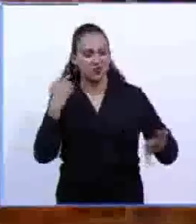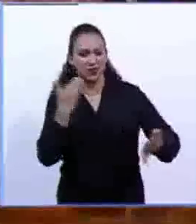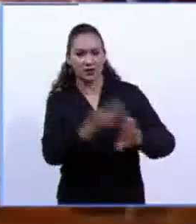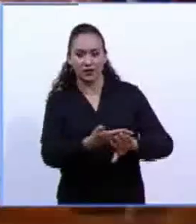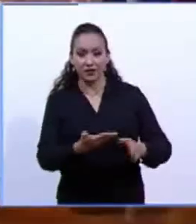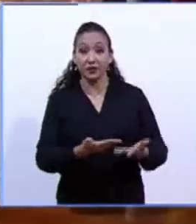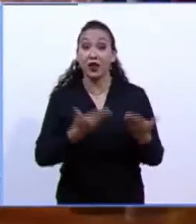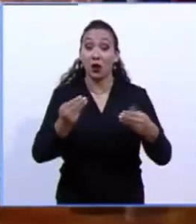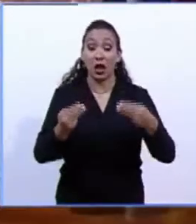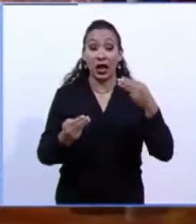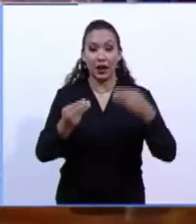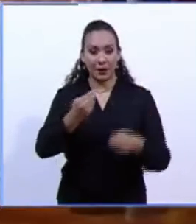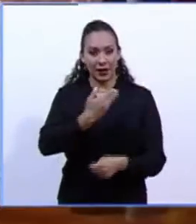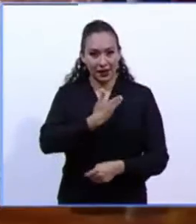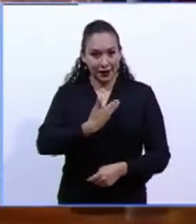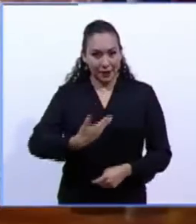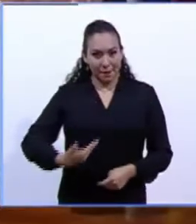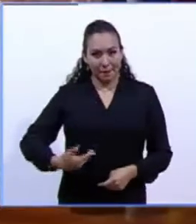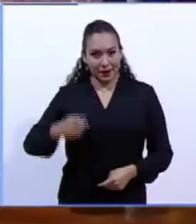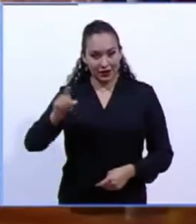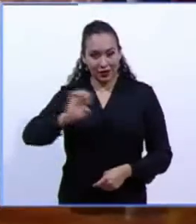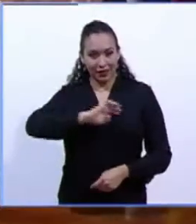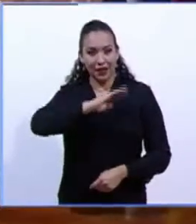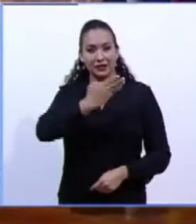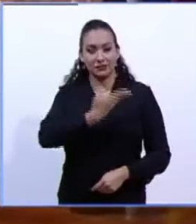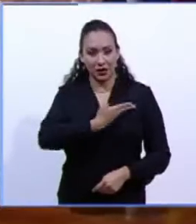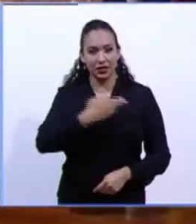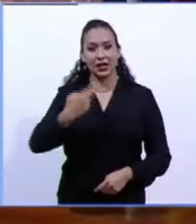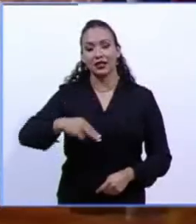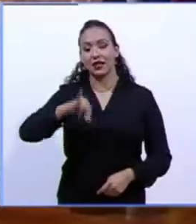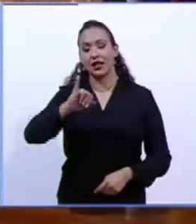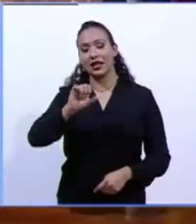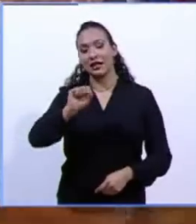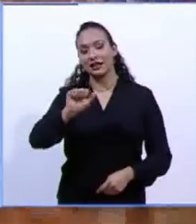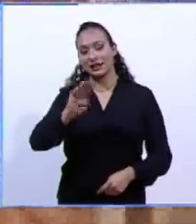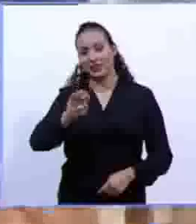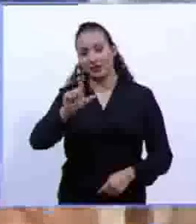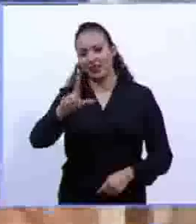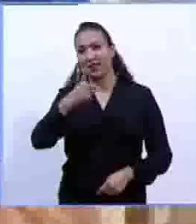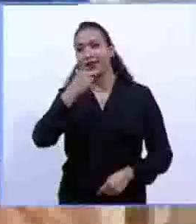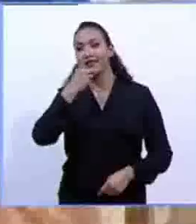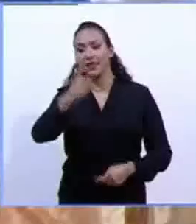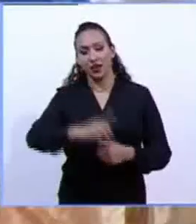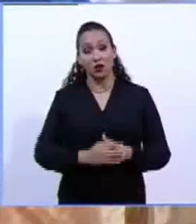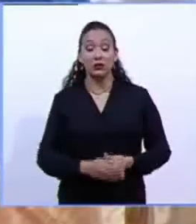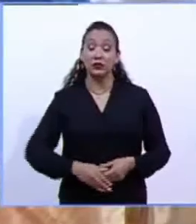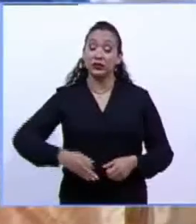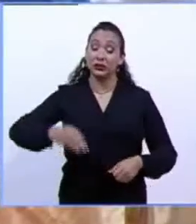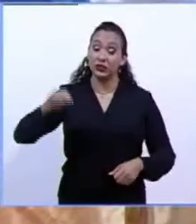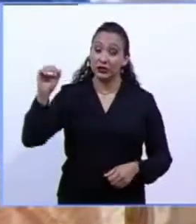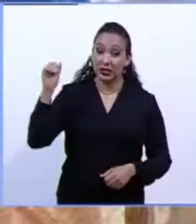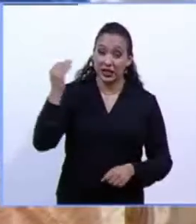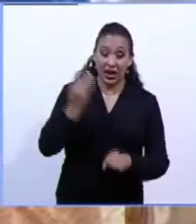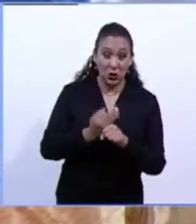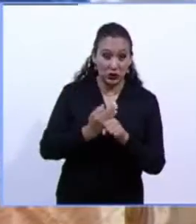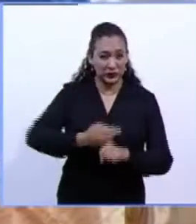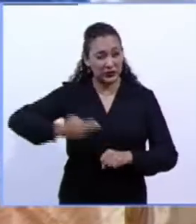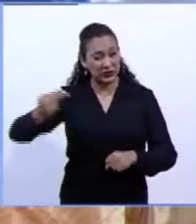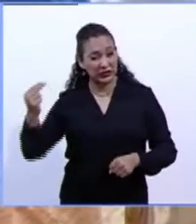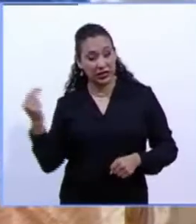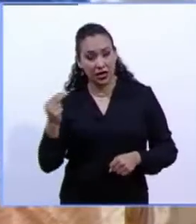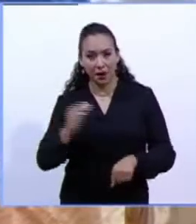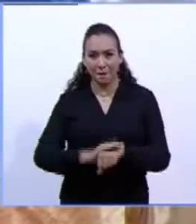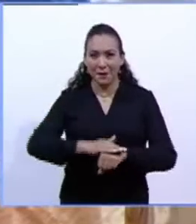La magistrada presidenta del Tribunal Supremo de España, ella es Isabel Perelló, indicó que hoy más que nunca se requiere